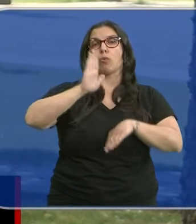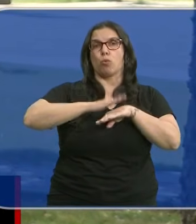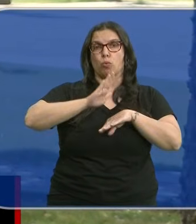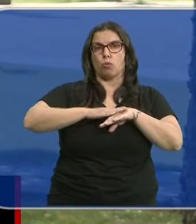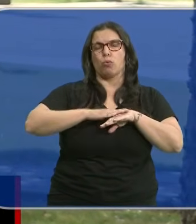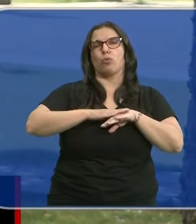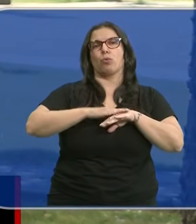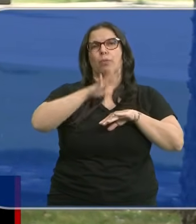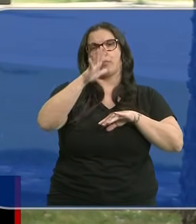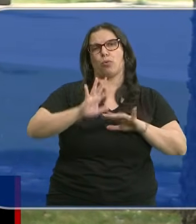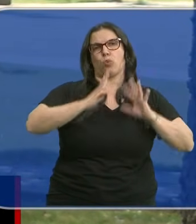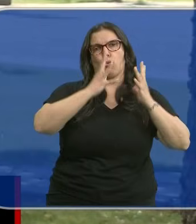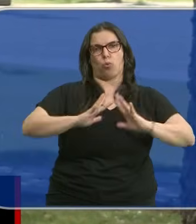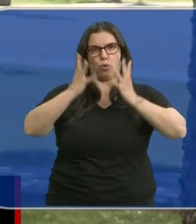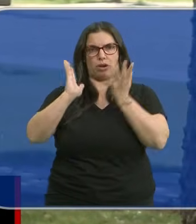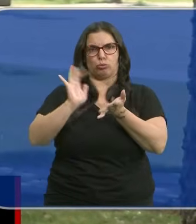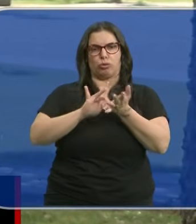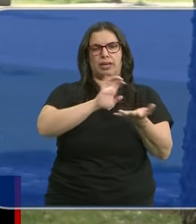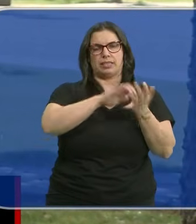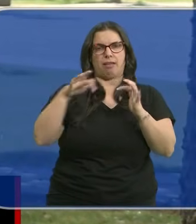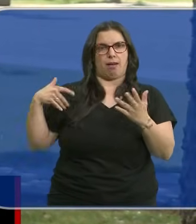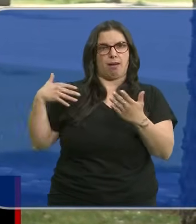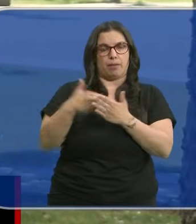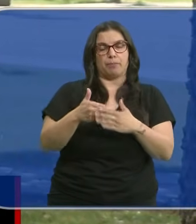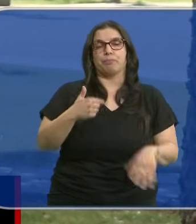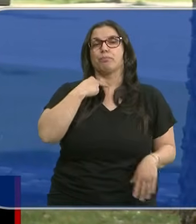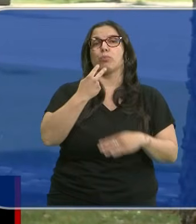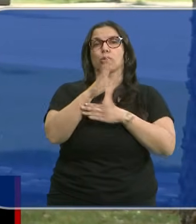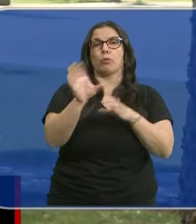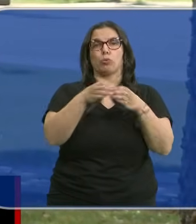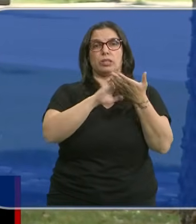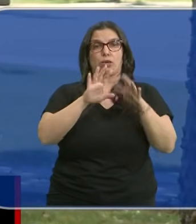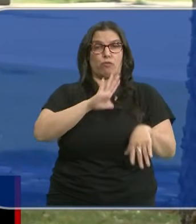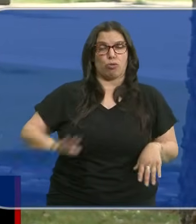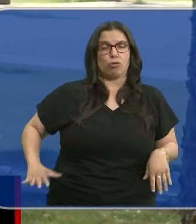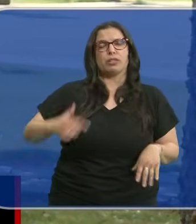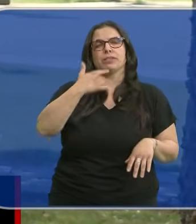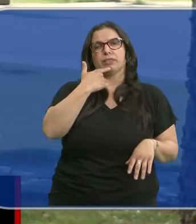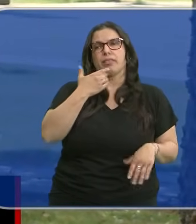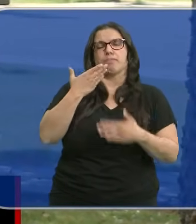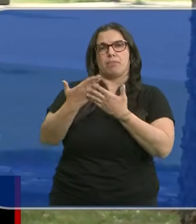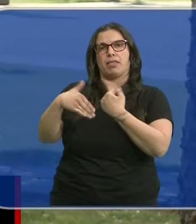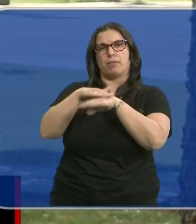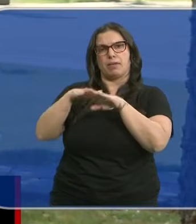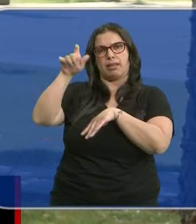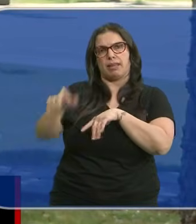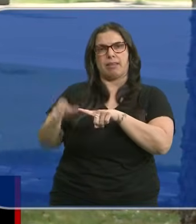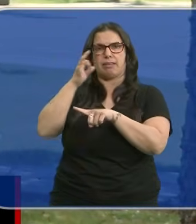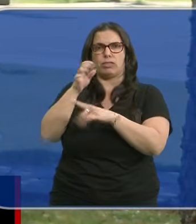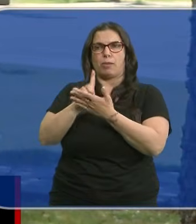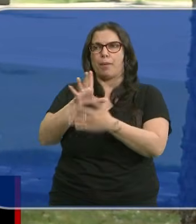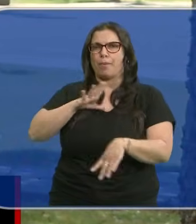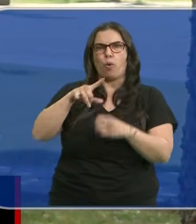hasta el momento la huelga de médicos en Castilla y León. El portavoz de la Junta en funciones ha vuelto a instar a Mónica García a que busque